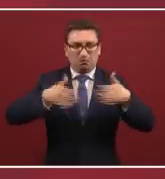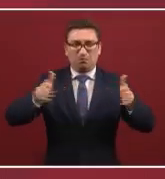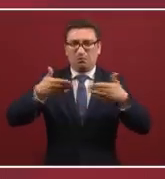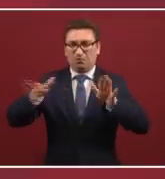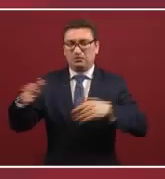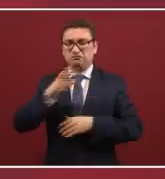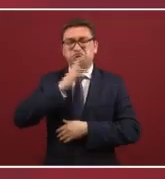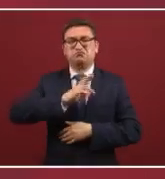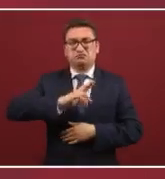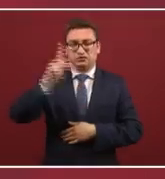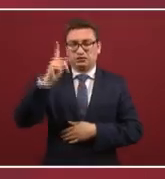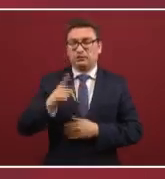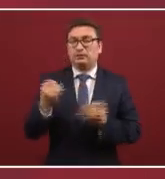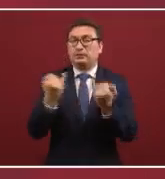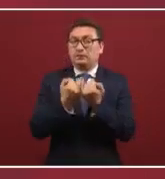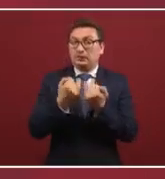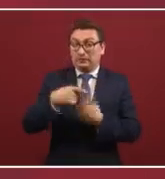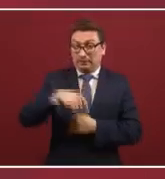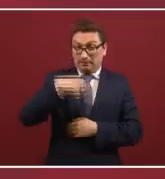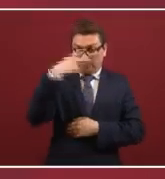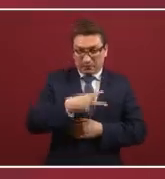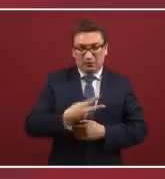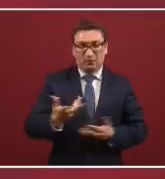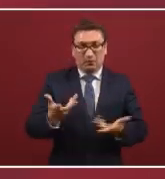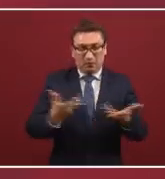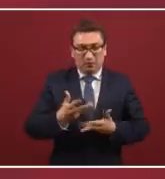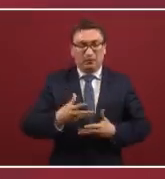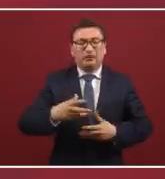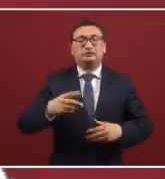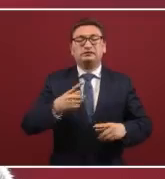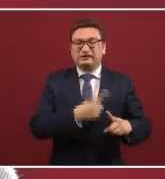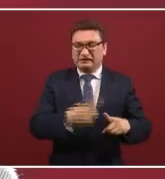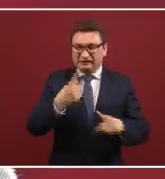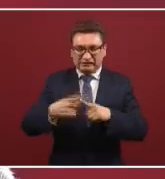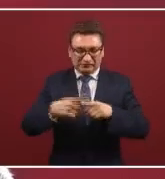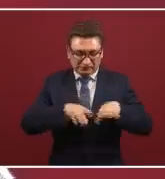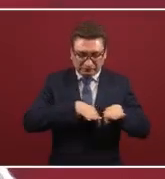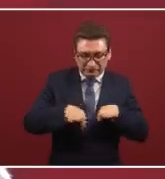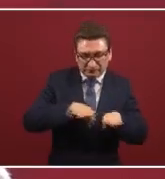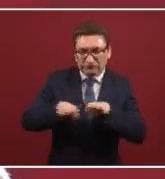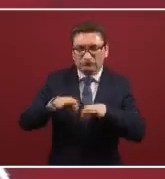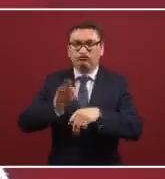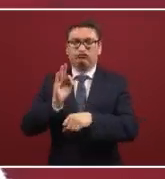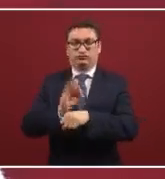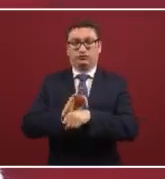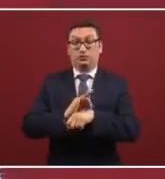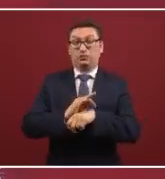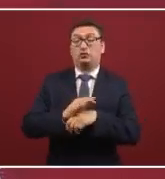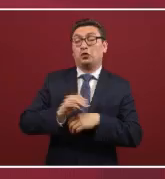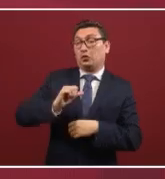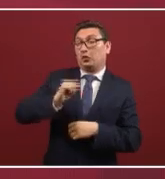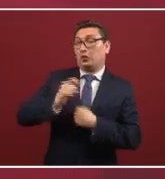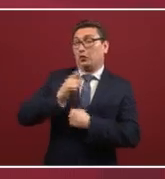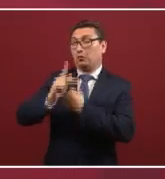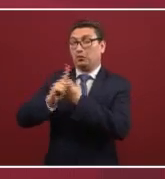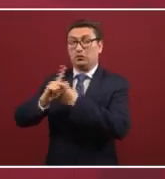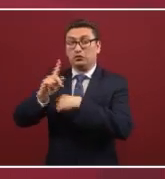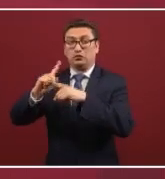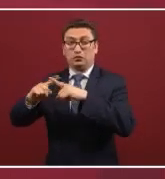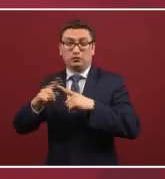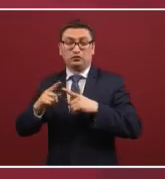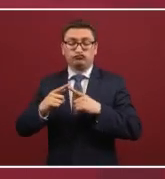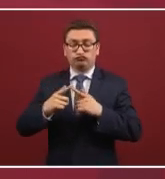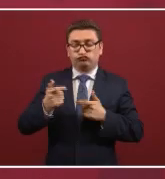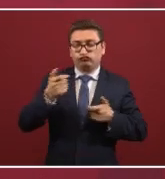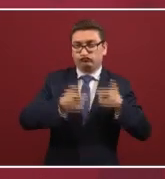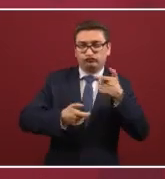la actividad productiva, que los inversionistas tengan certidumbre y certeza en el momento